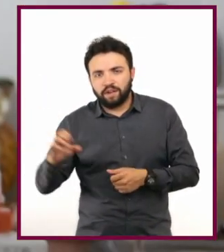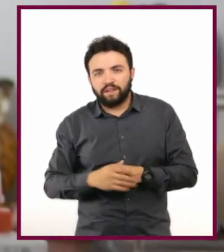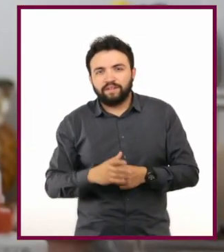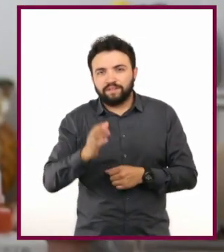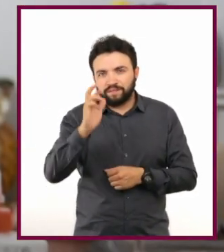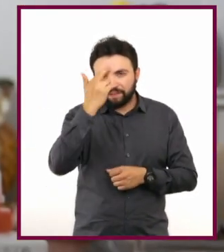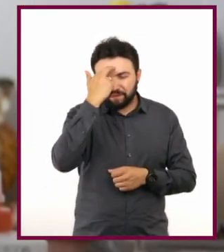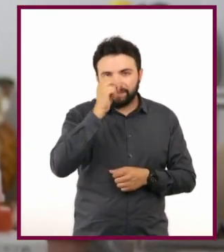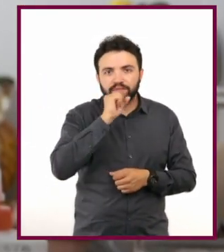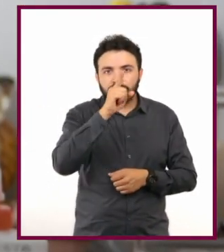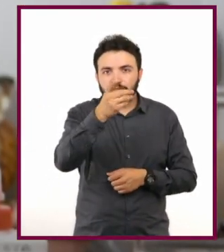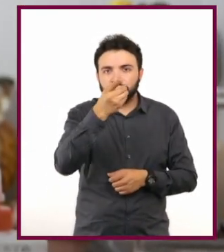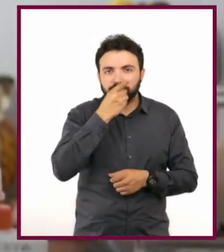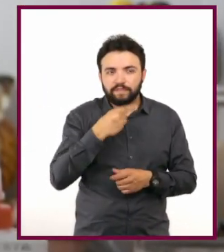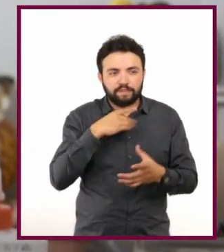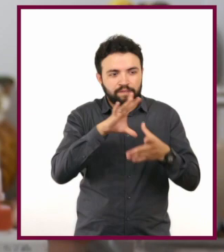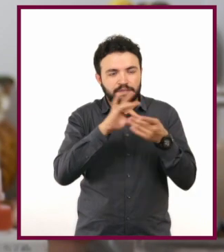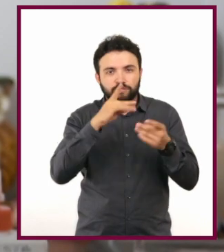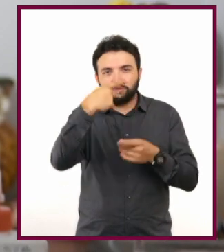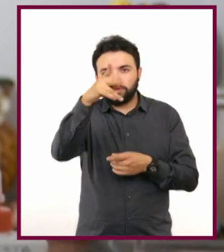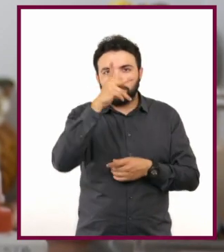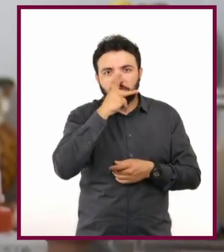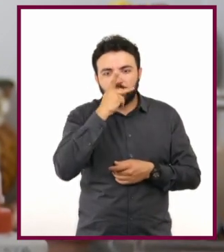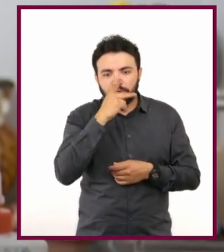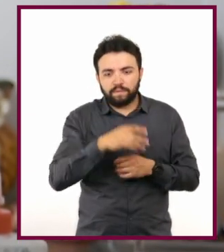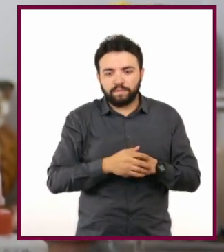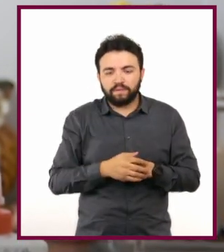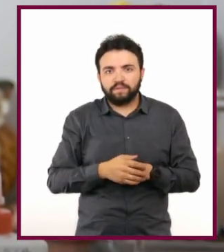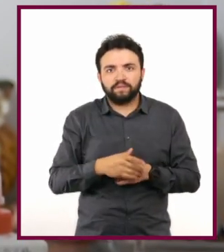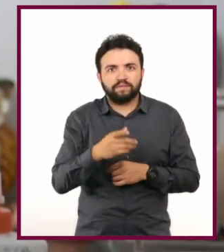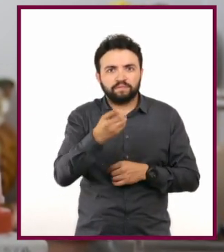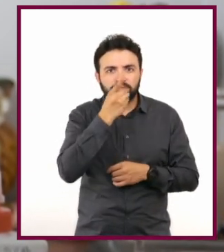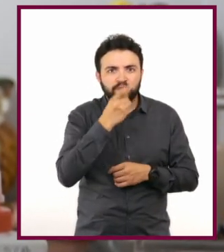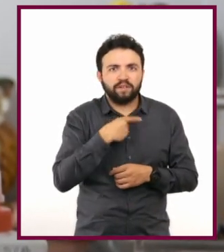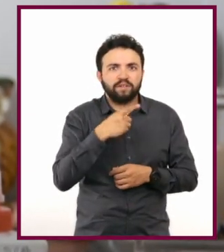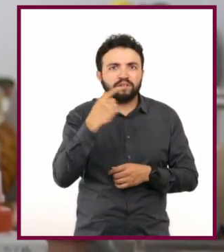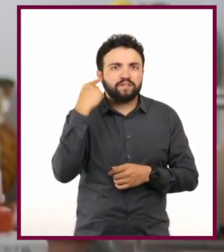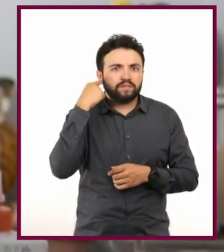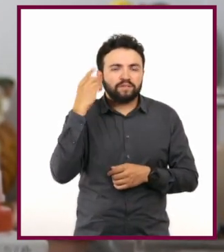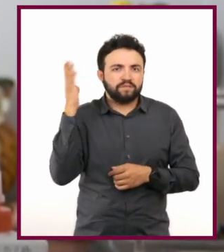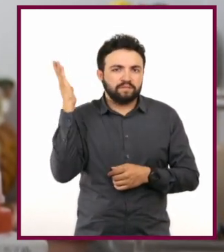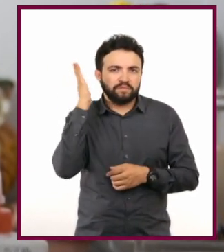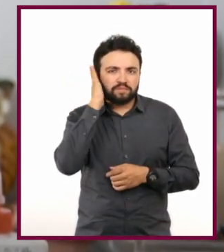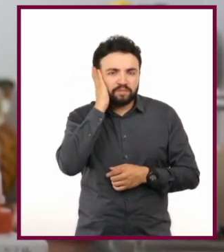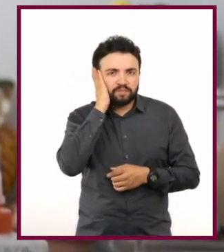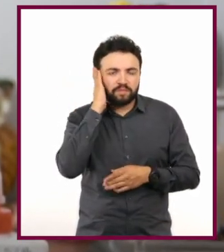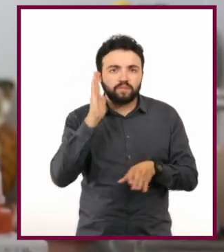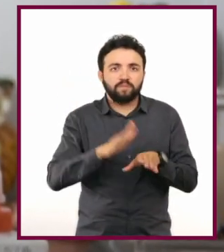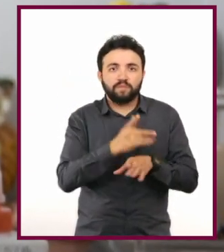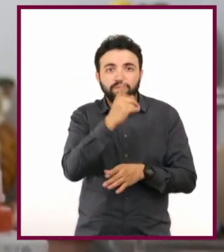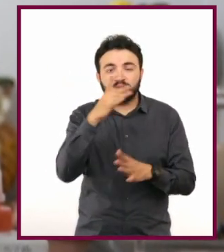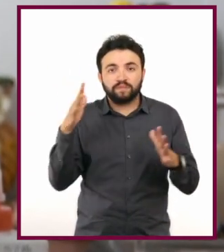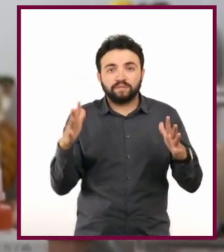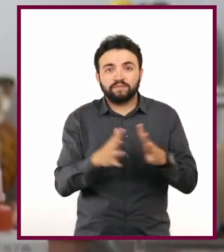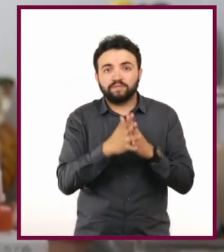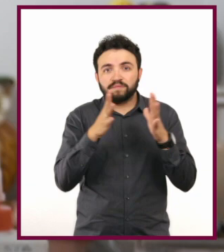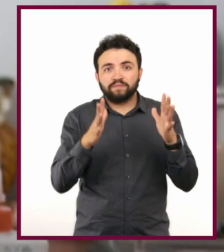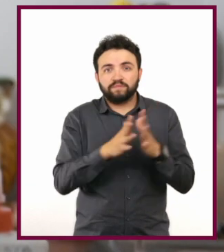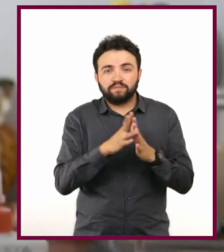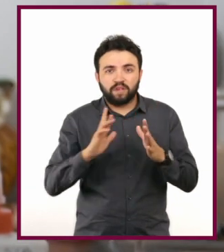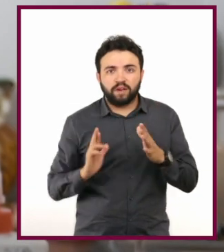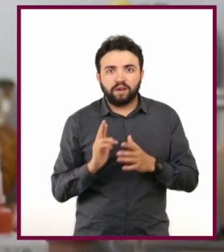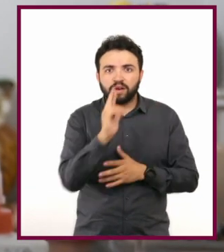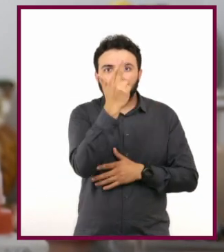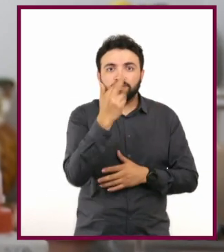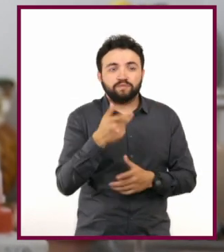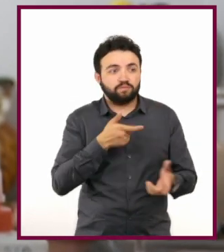de tu papá, o sea, mi bisabuelo. Me impresionaba mucho que se quedó sordo de un oído porque le tocó pelear en la revolución y